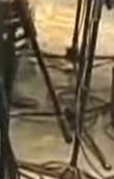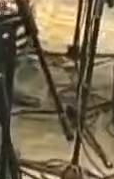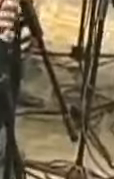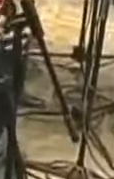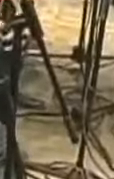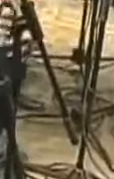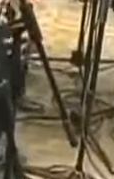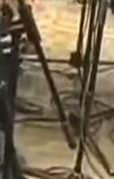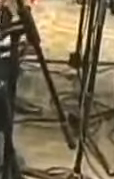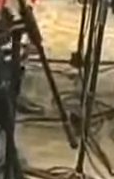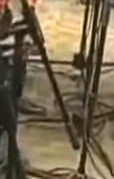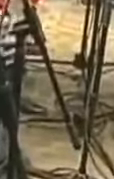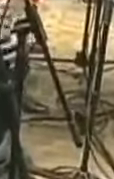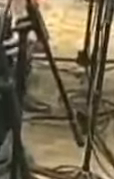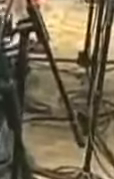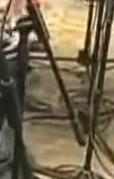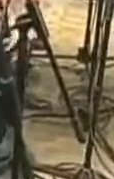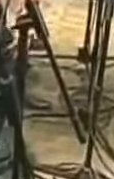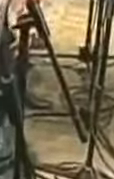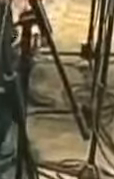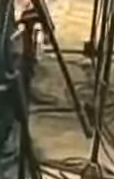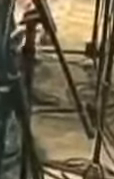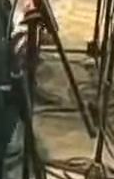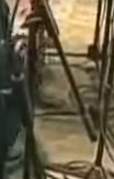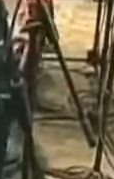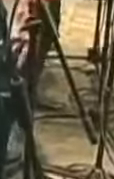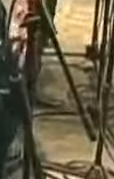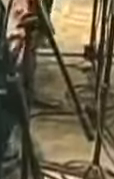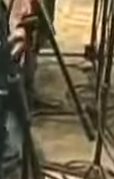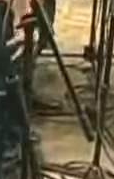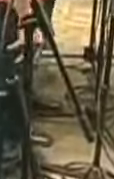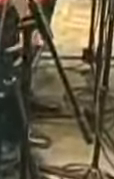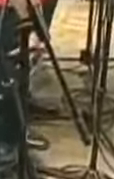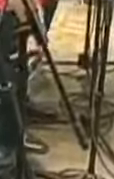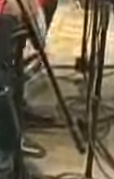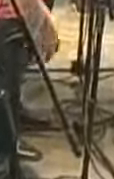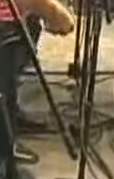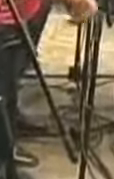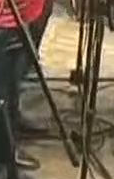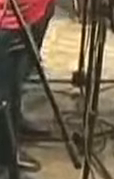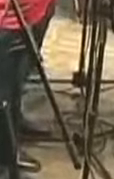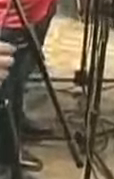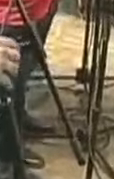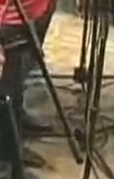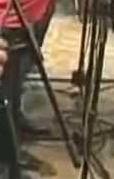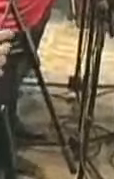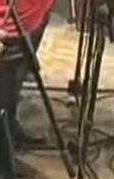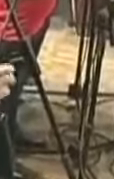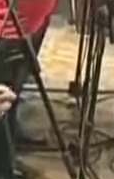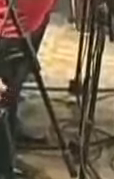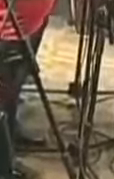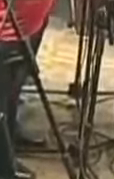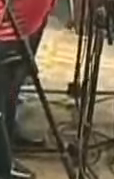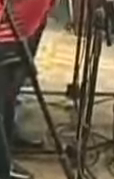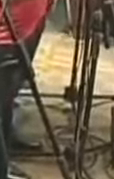las albergué a buscar las flores para chupar su miel.